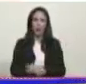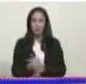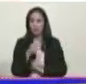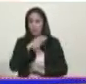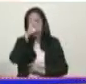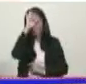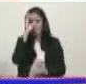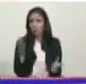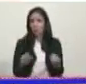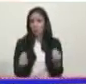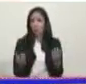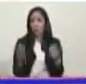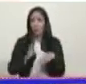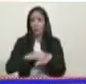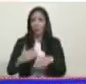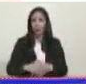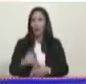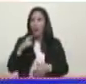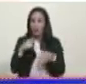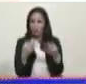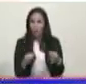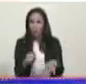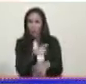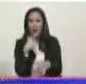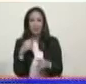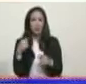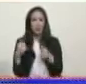racional? ¿Es normal?